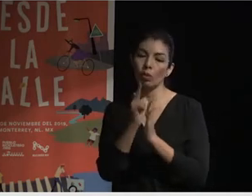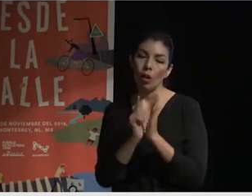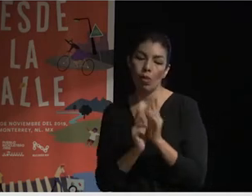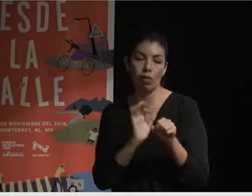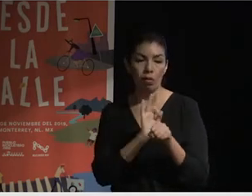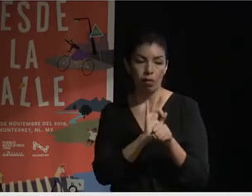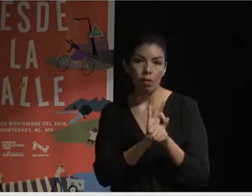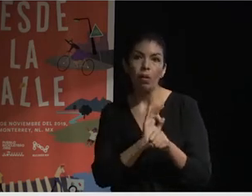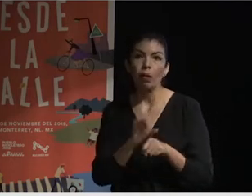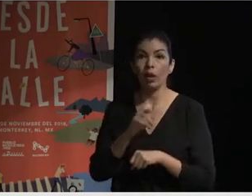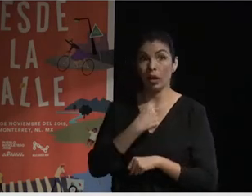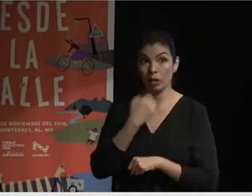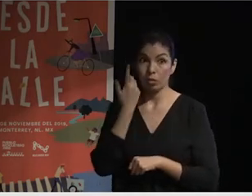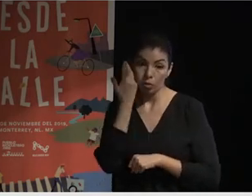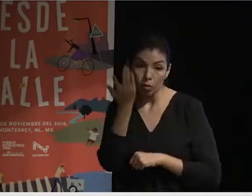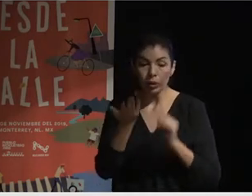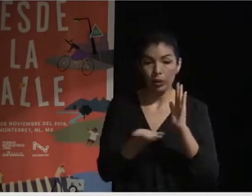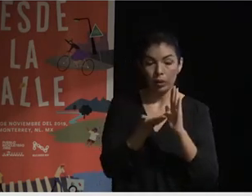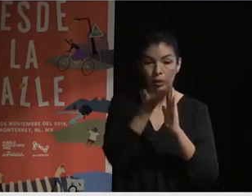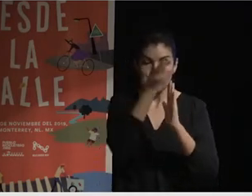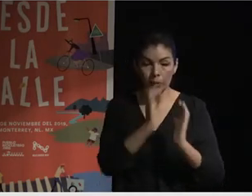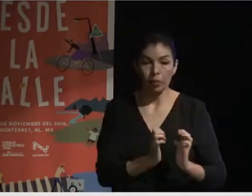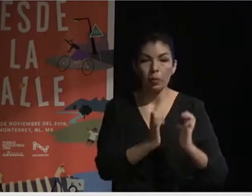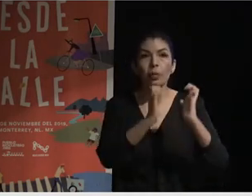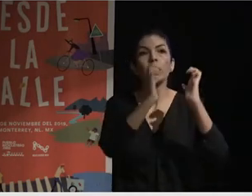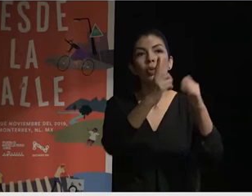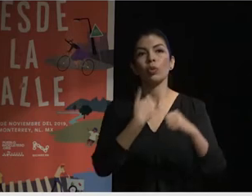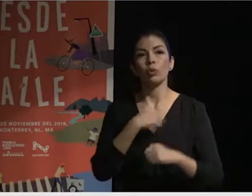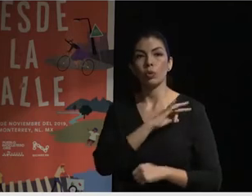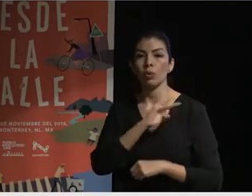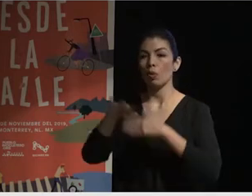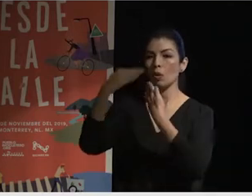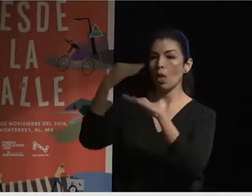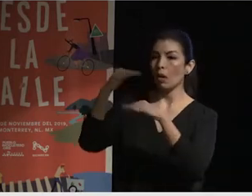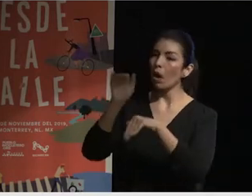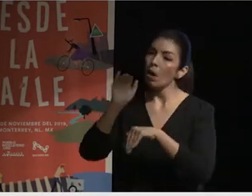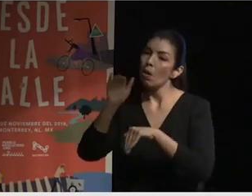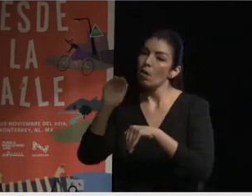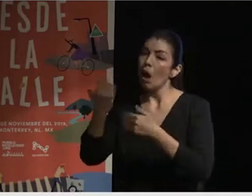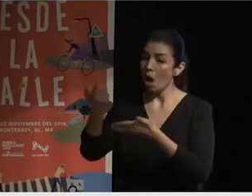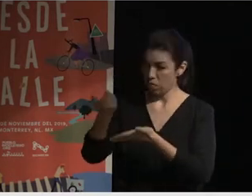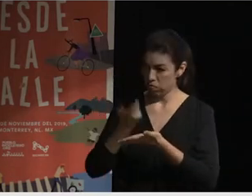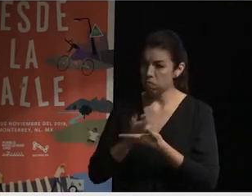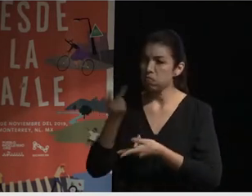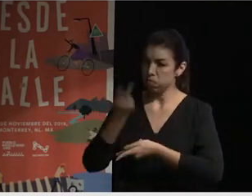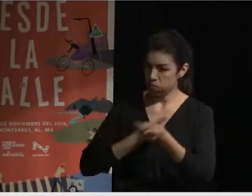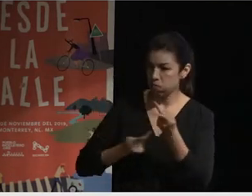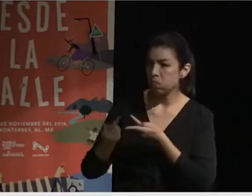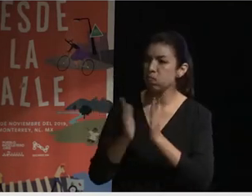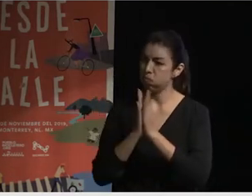de financiarización, en una etapa financiera del capitalismo, que creo que